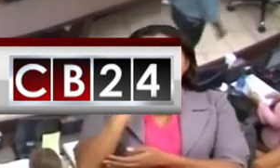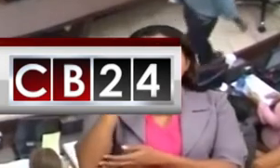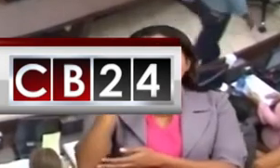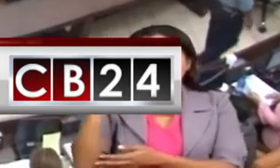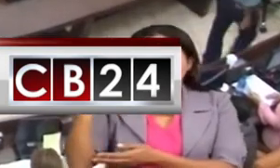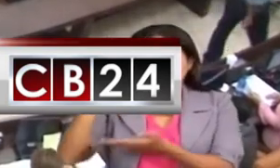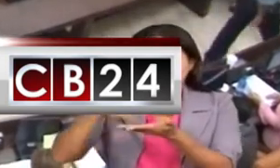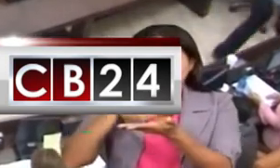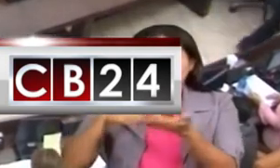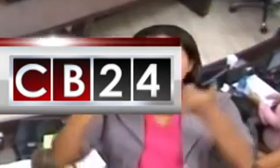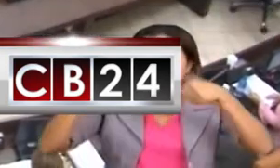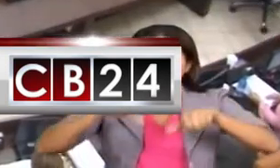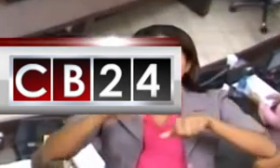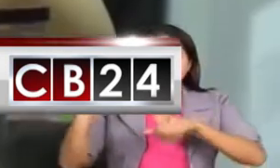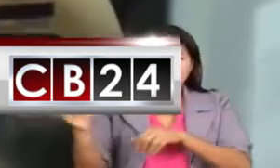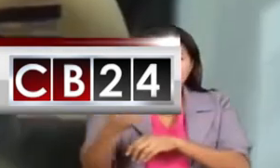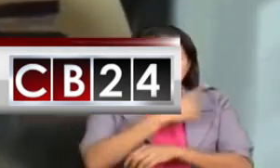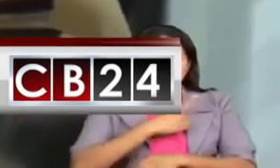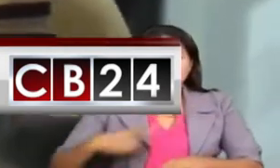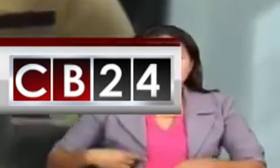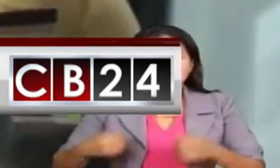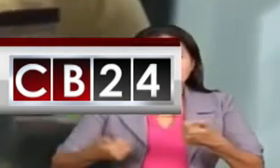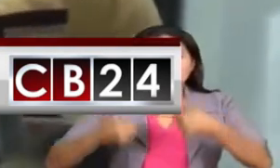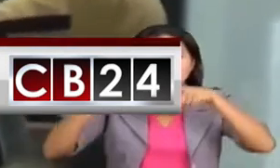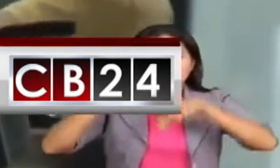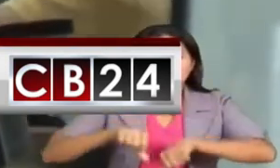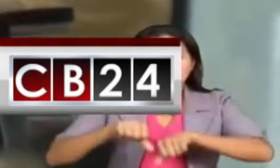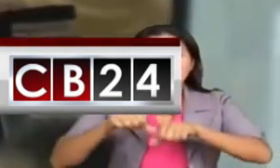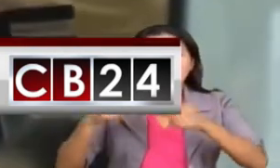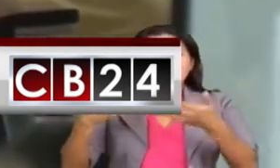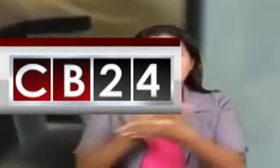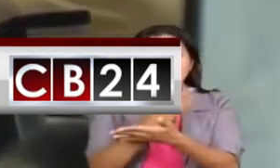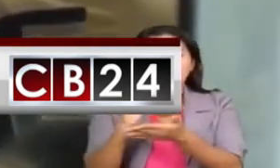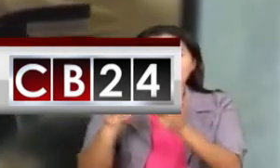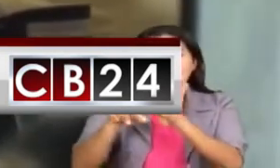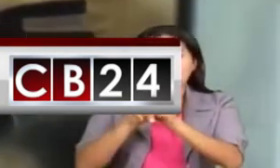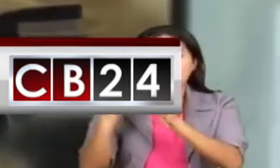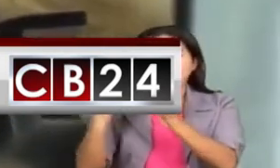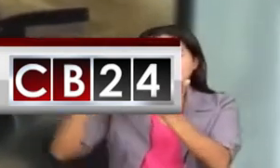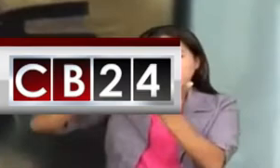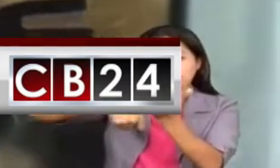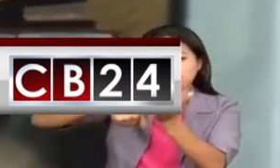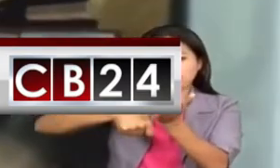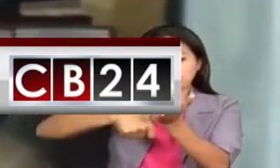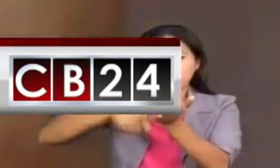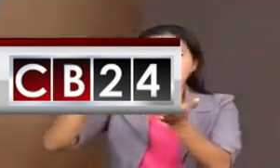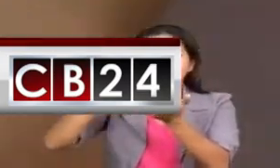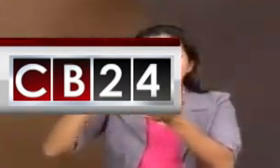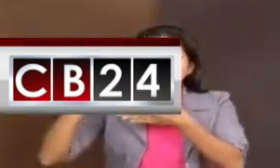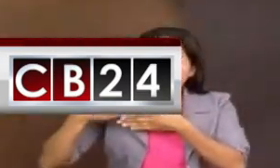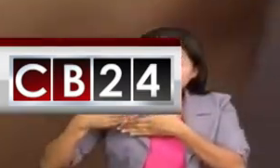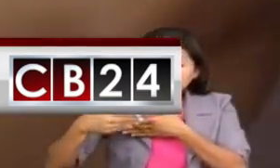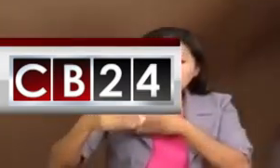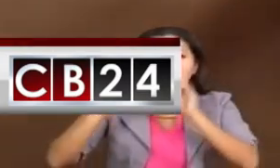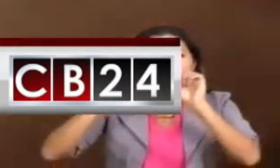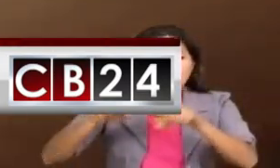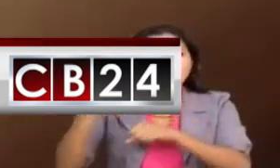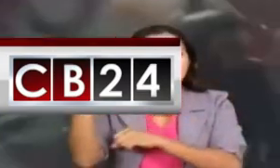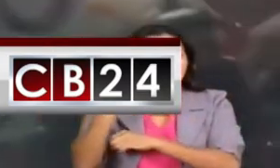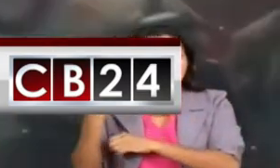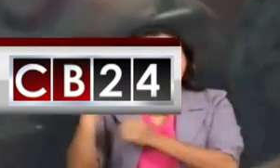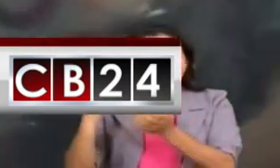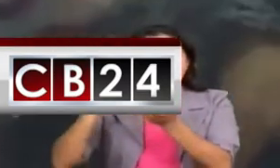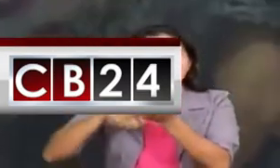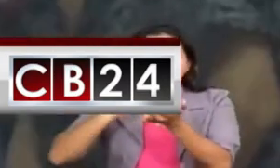de cédulas de identidad que actualmente se encuentran en trámite y las que solicitaren al entrar en vigencia la ley seguirán